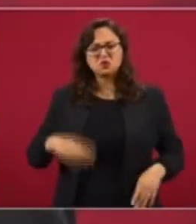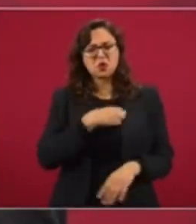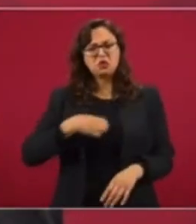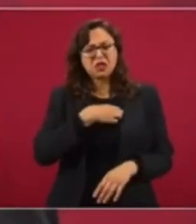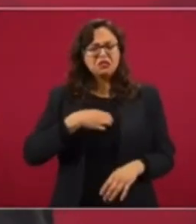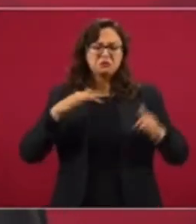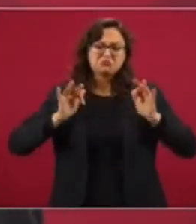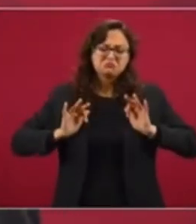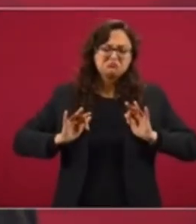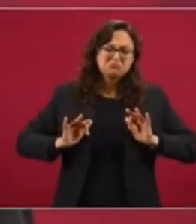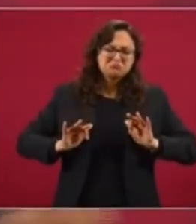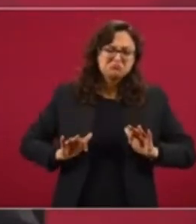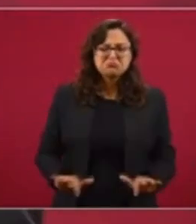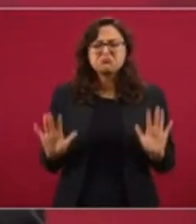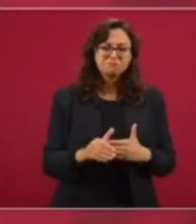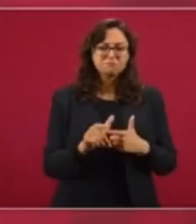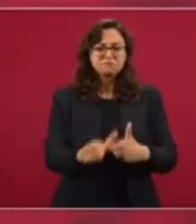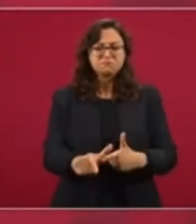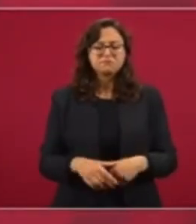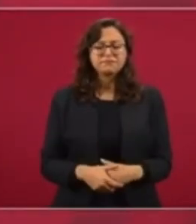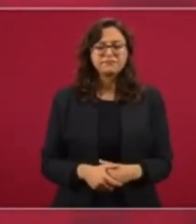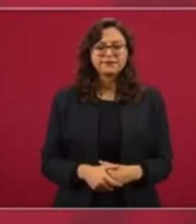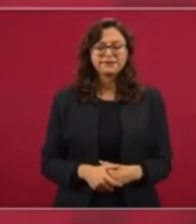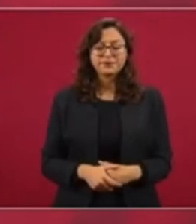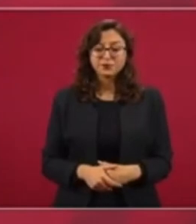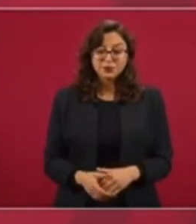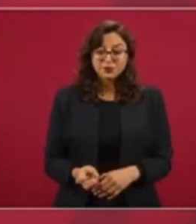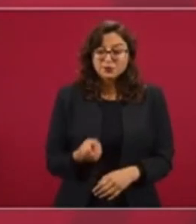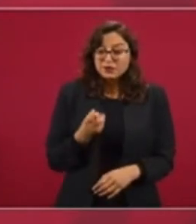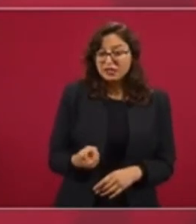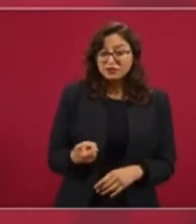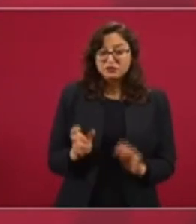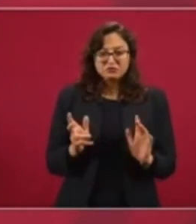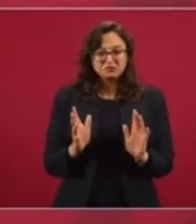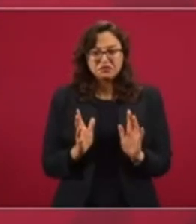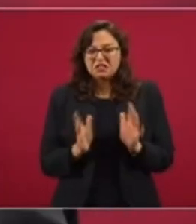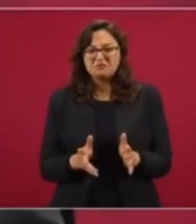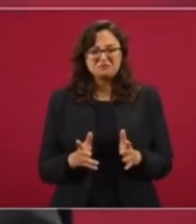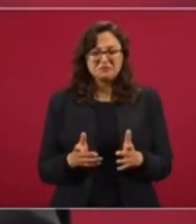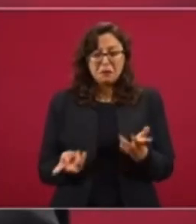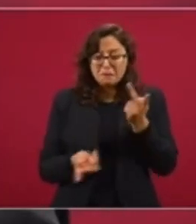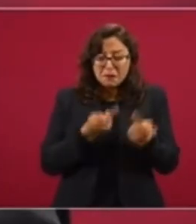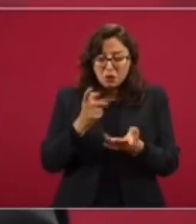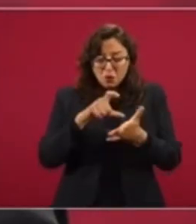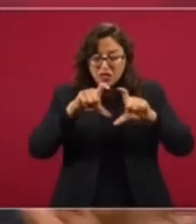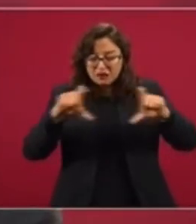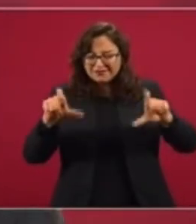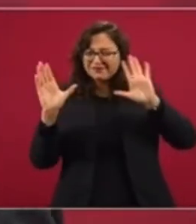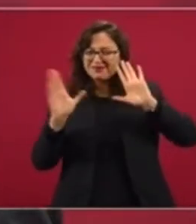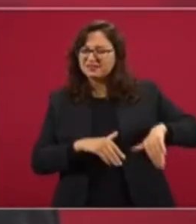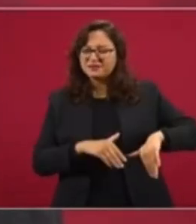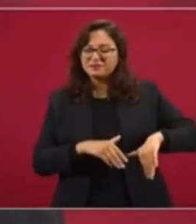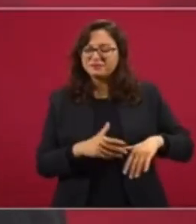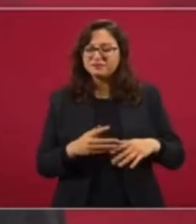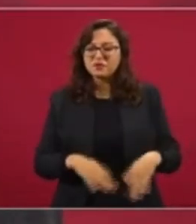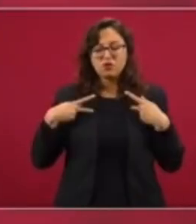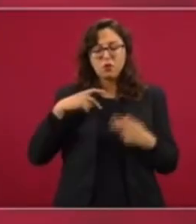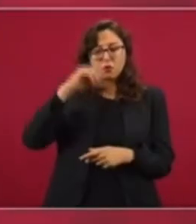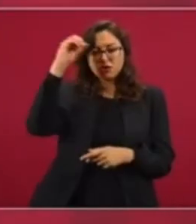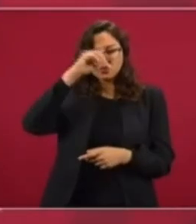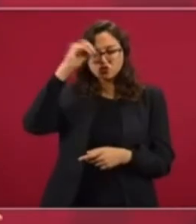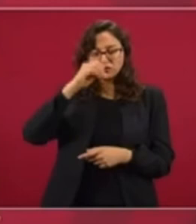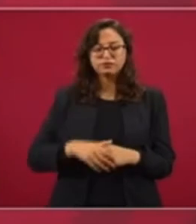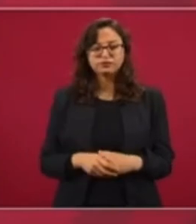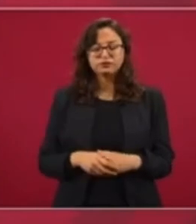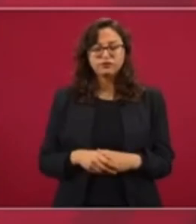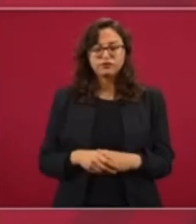pues ya no quiere. Entonces ya eso en sí, independientemente de cómo venga la pregunta, ya es un juicio.